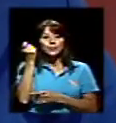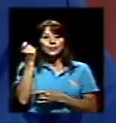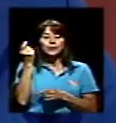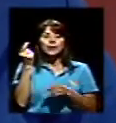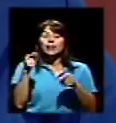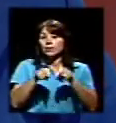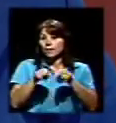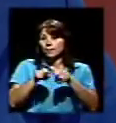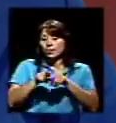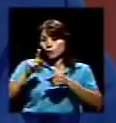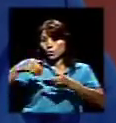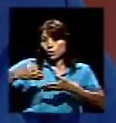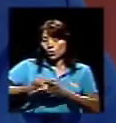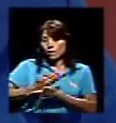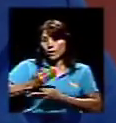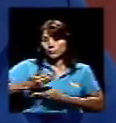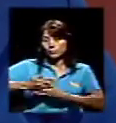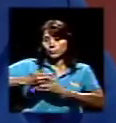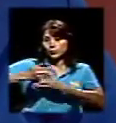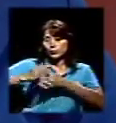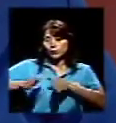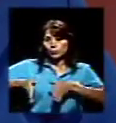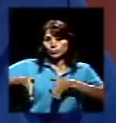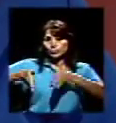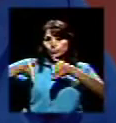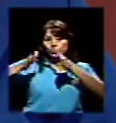una torre nueva del Calderón